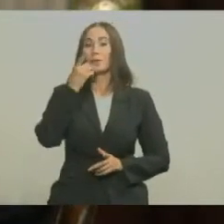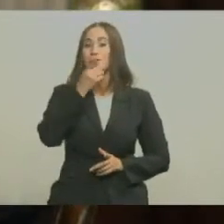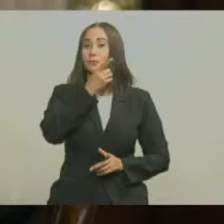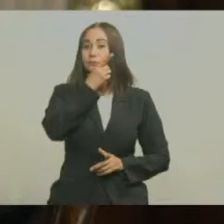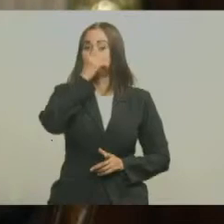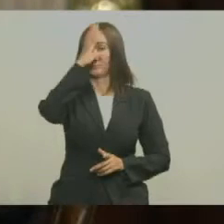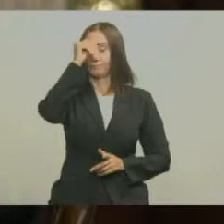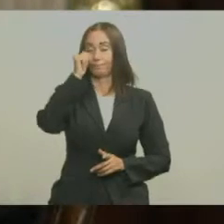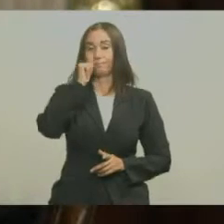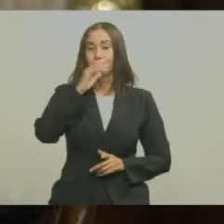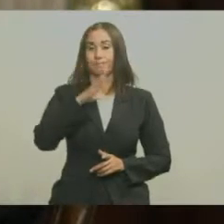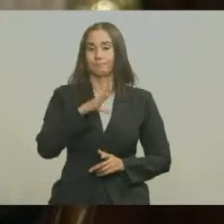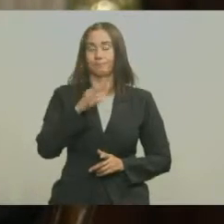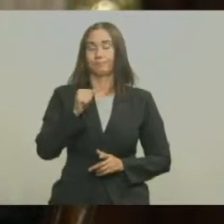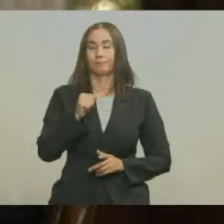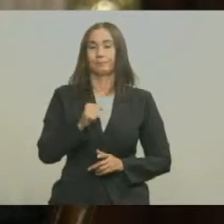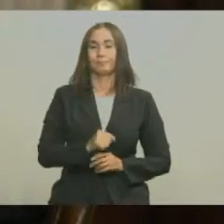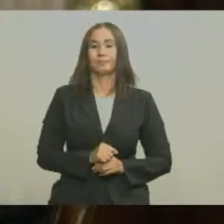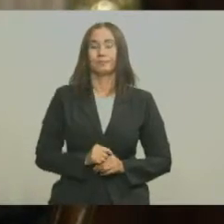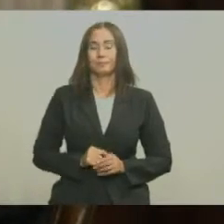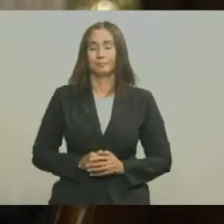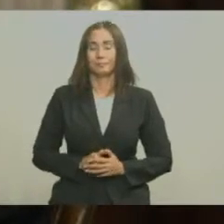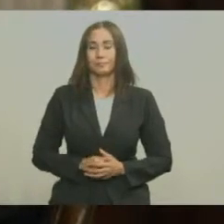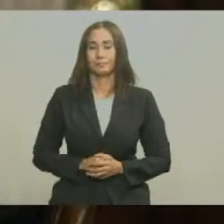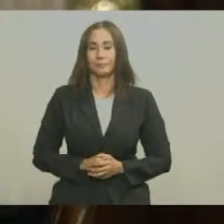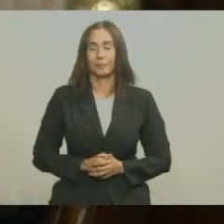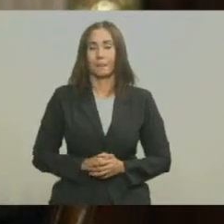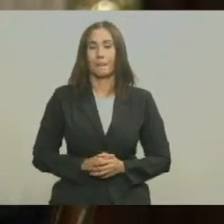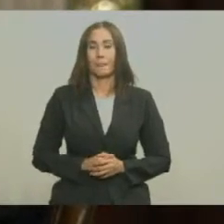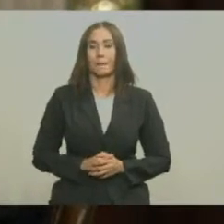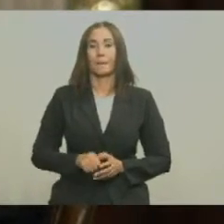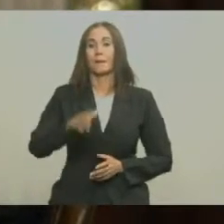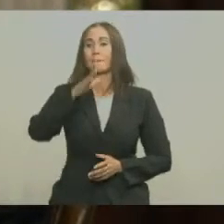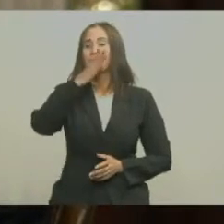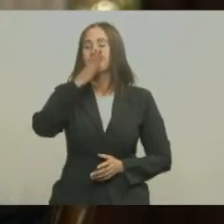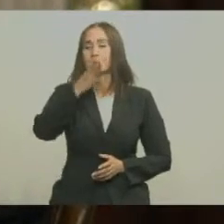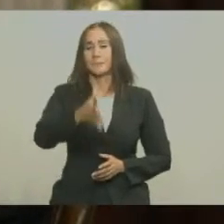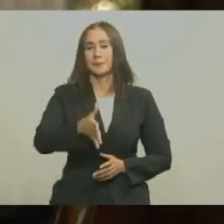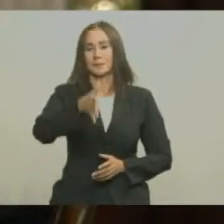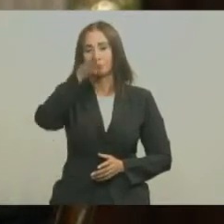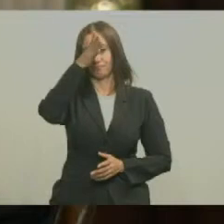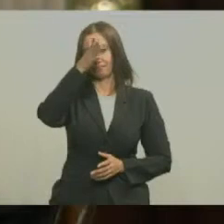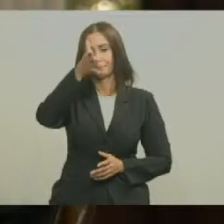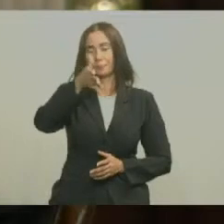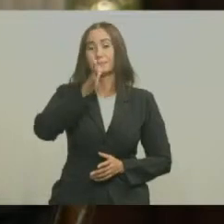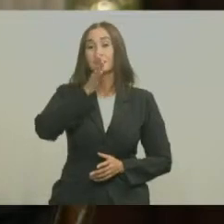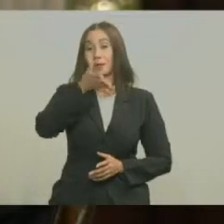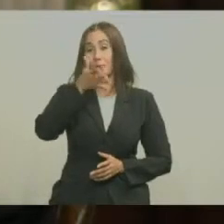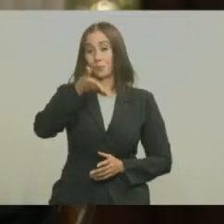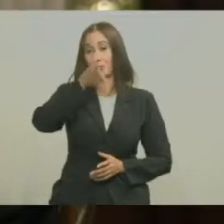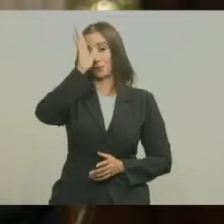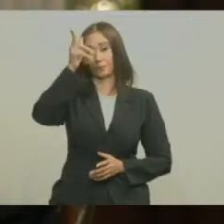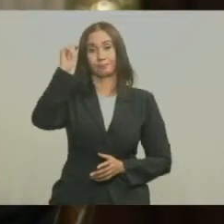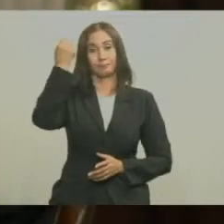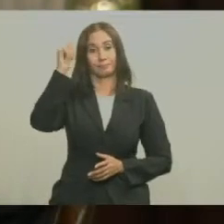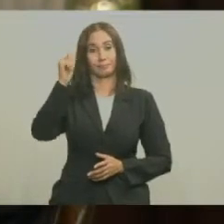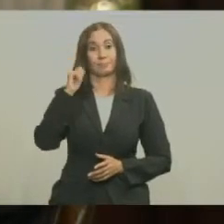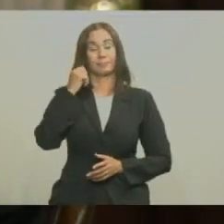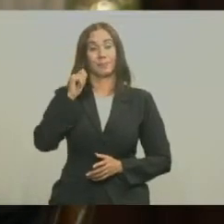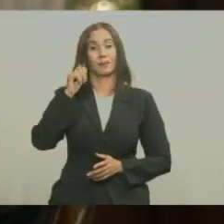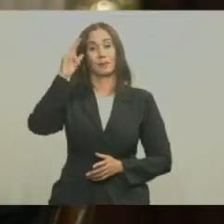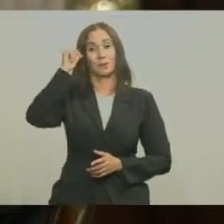Dominicanas y dominicanos, hombres, mujeres, madres, padres, abuelos, tíos,